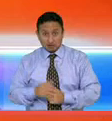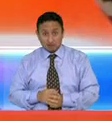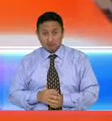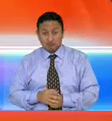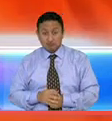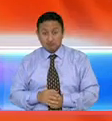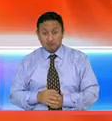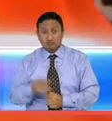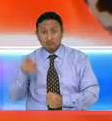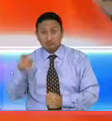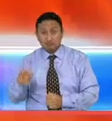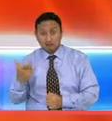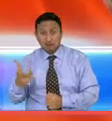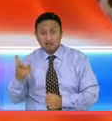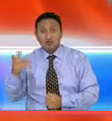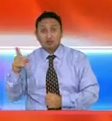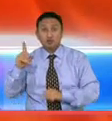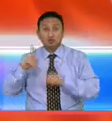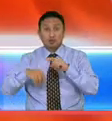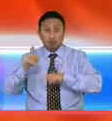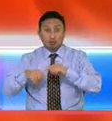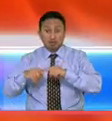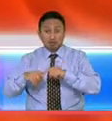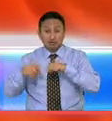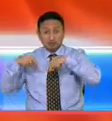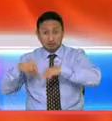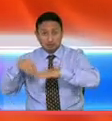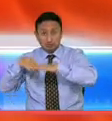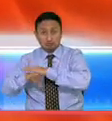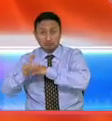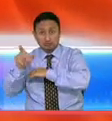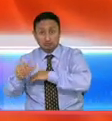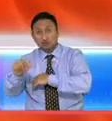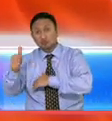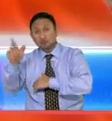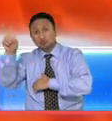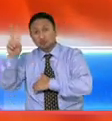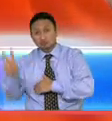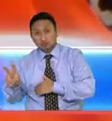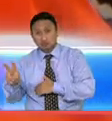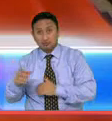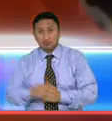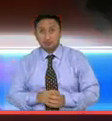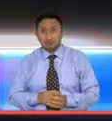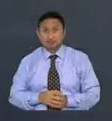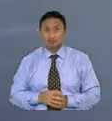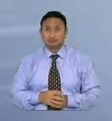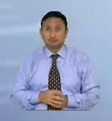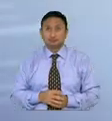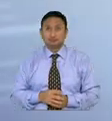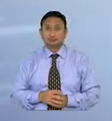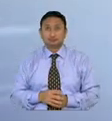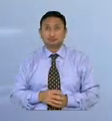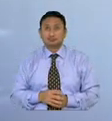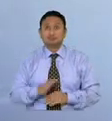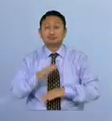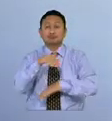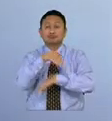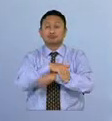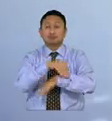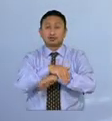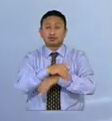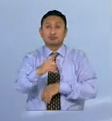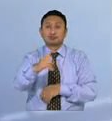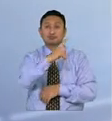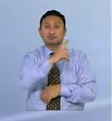que fue en cambio la compañera, también personas extranjeras que asesinaron. En horas de la tarde fue